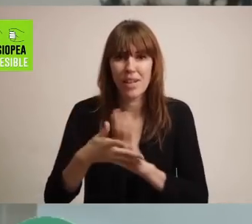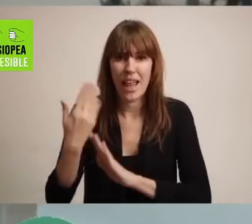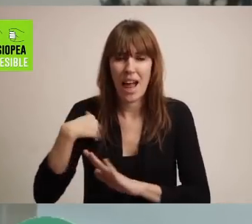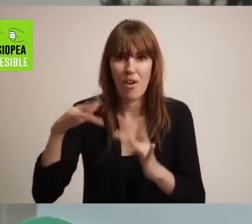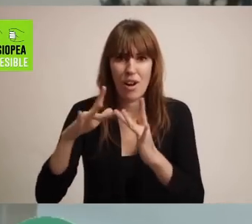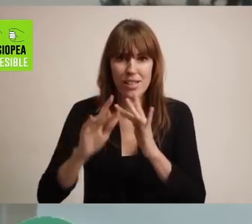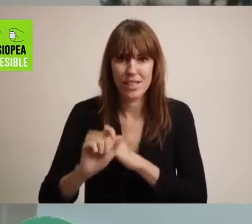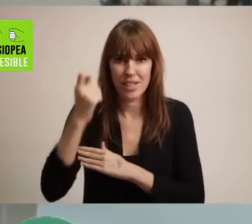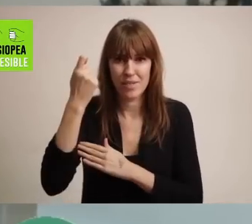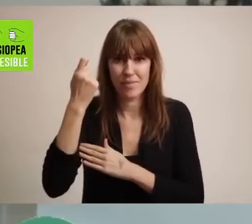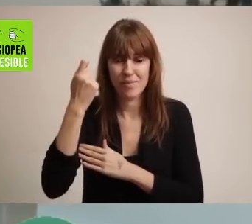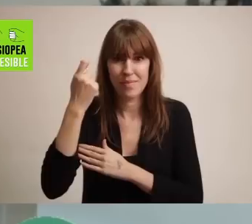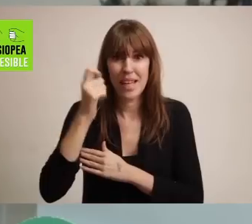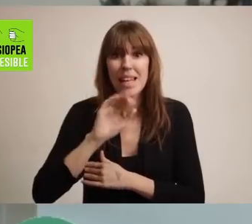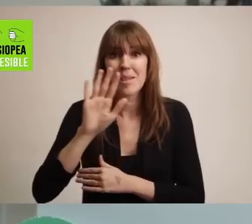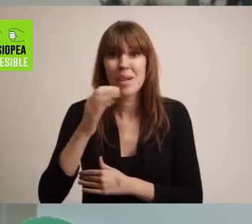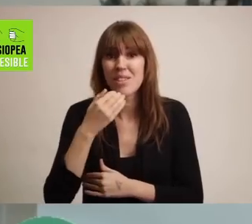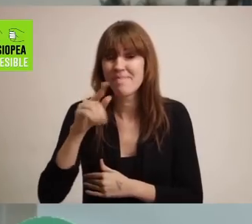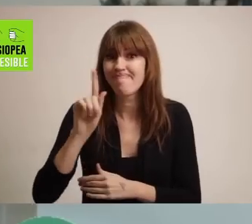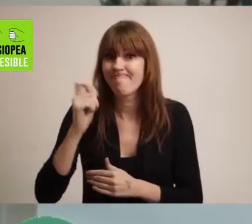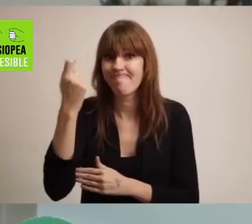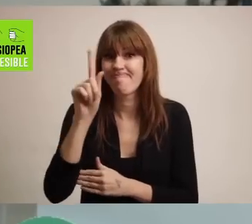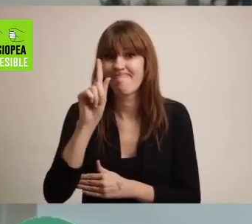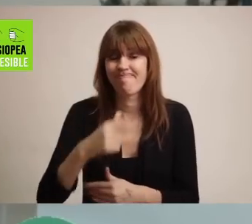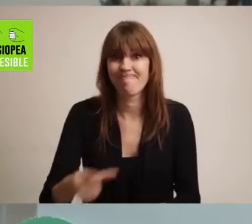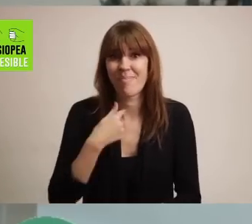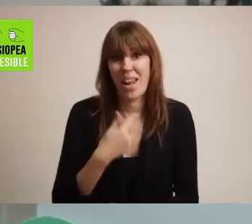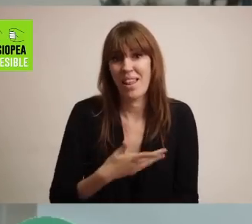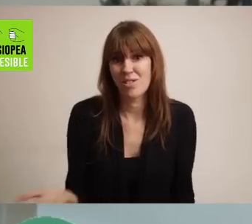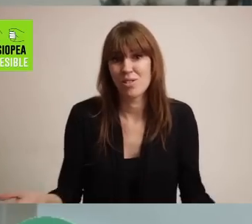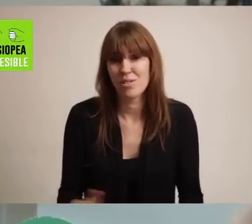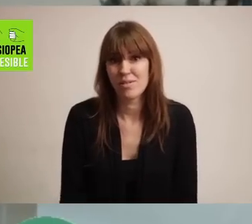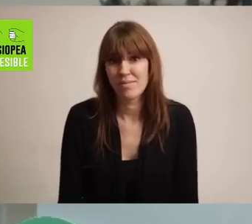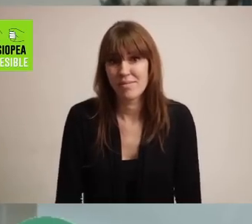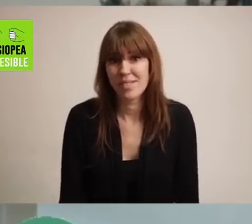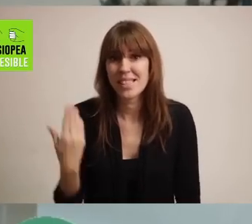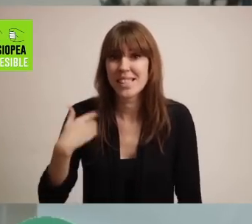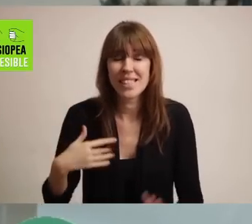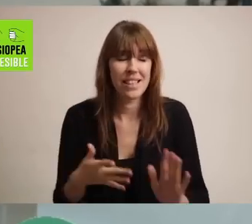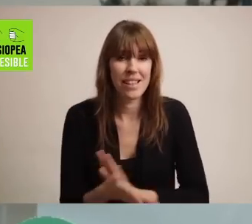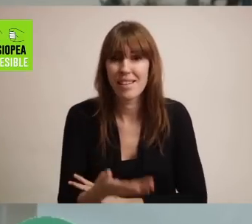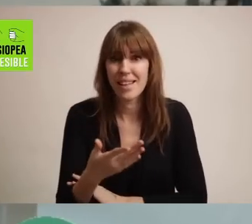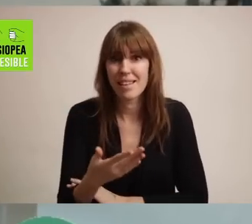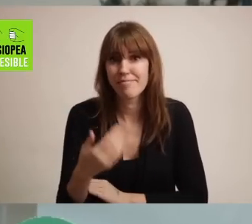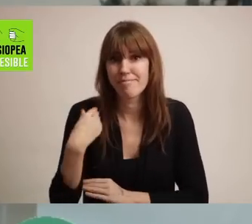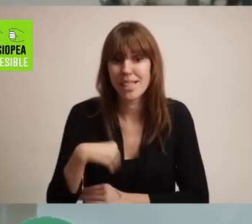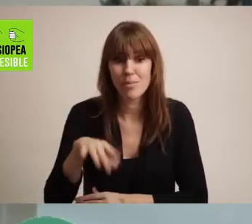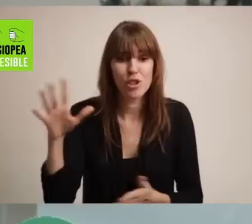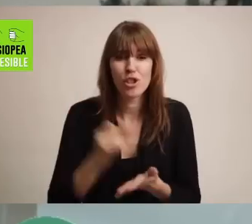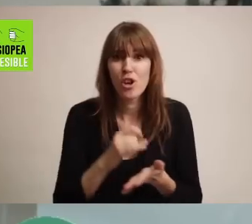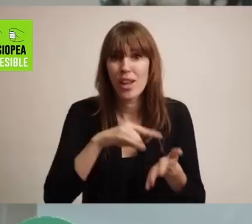conectados. Pero mientras tanto nos estamos perdiendo. Y entonces, claro, seguiremos con toda esta serie